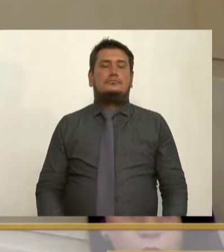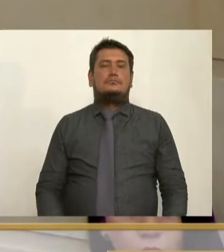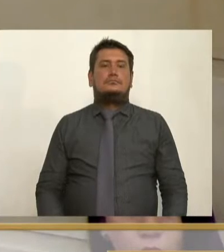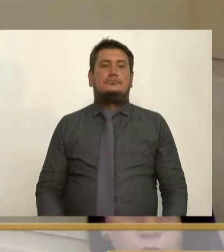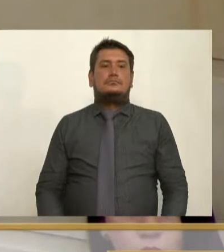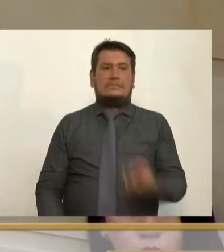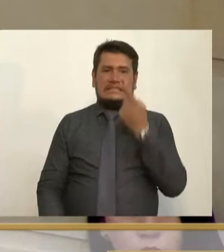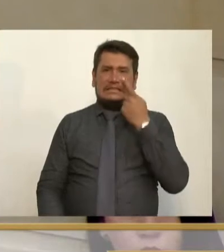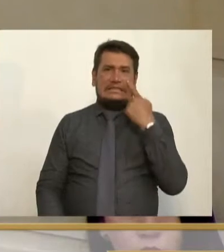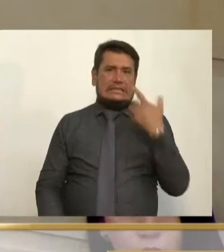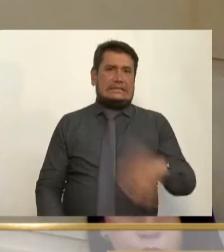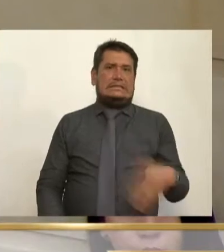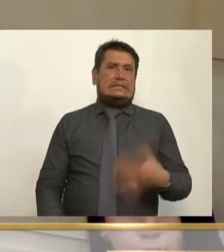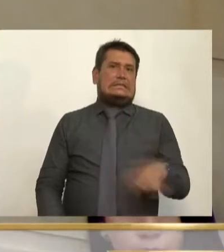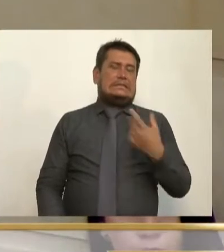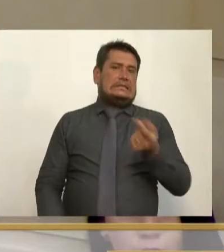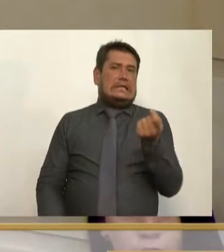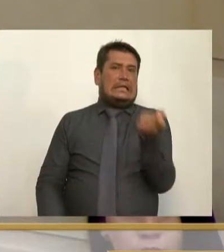lo delicado del asunto.